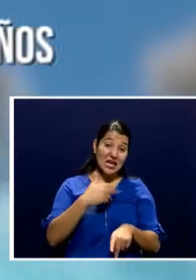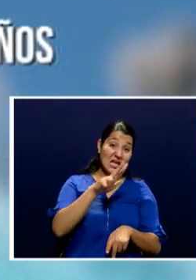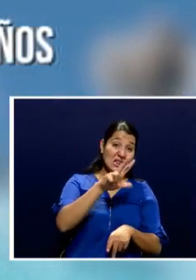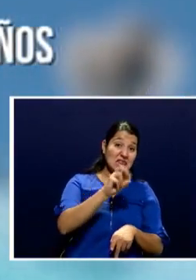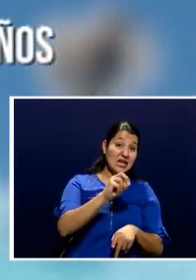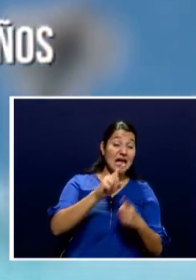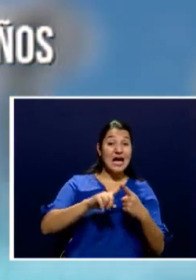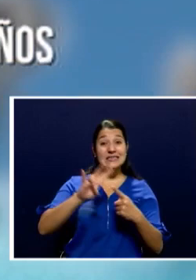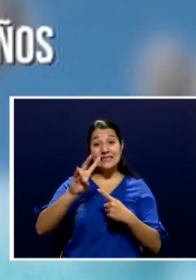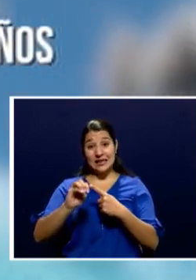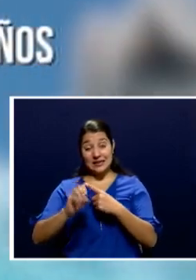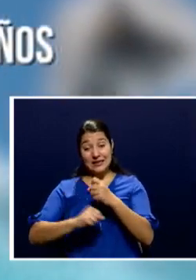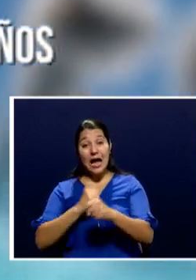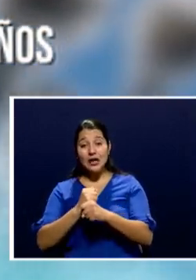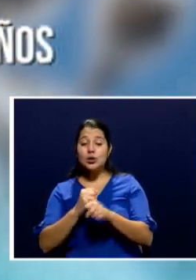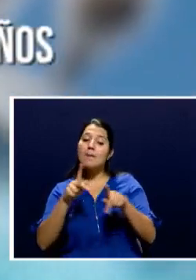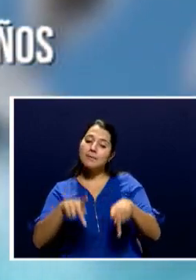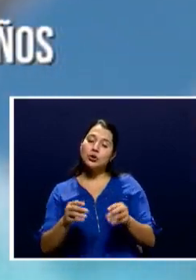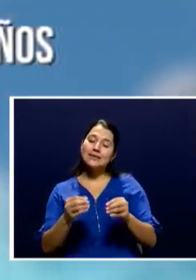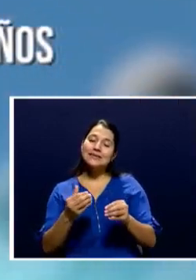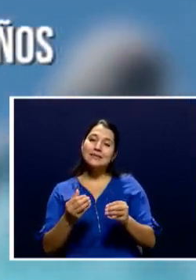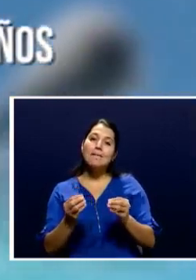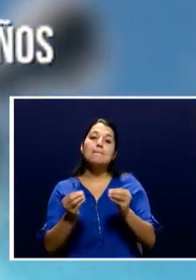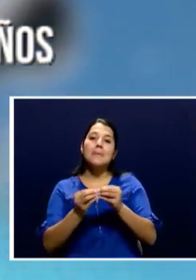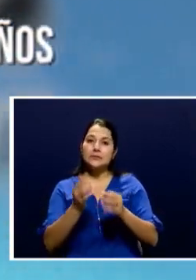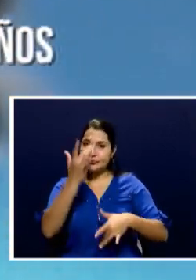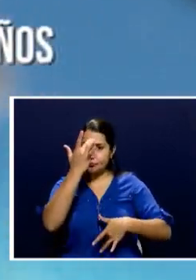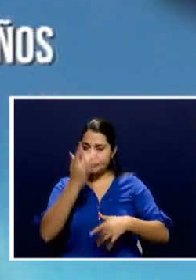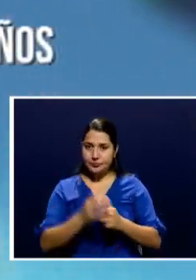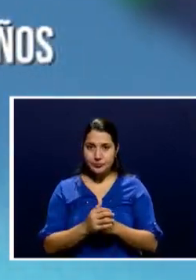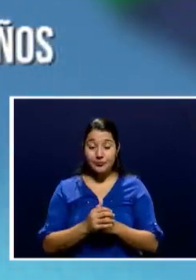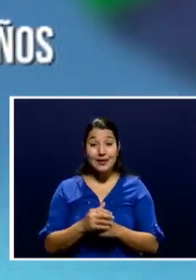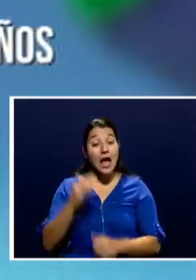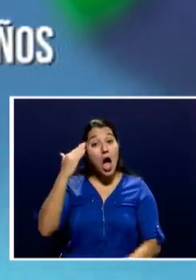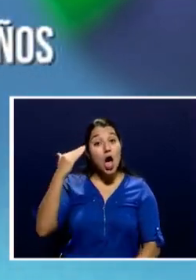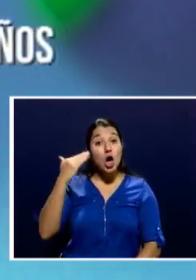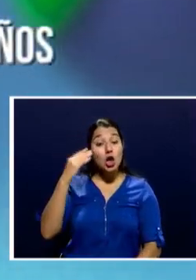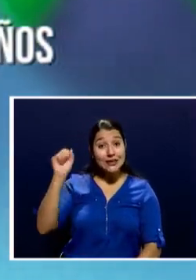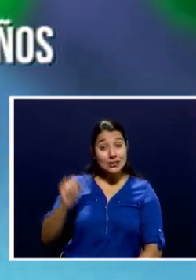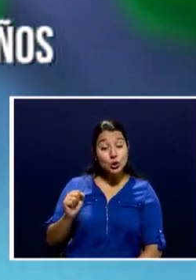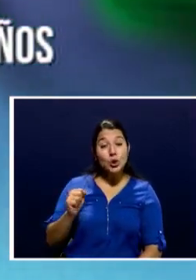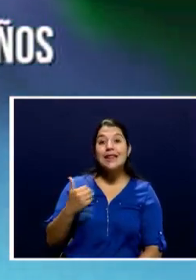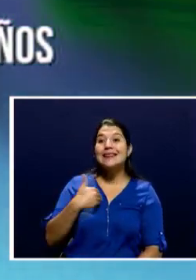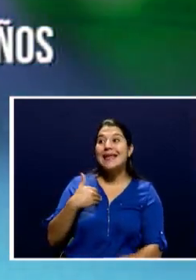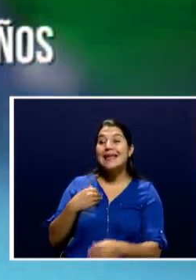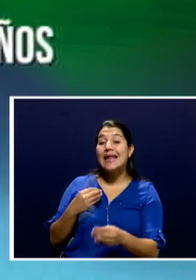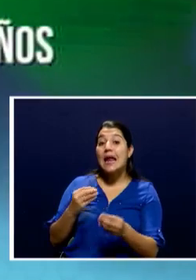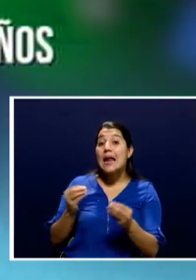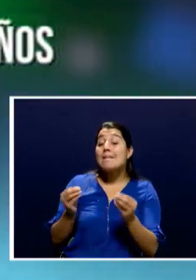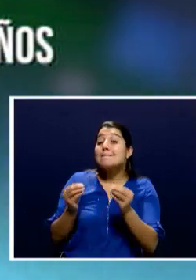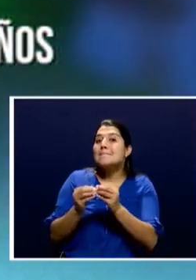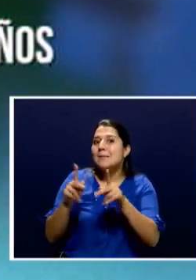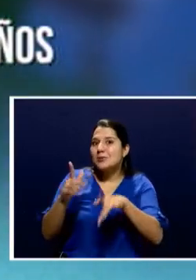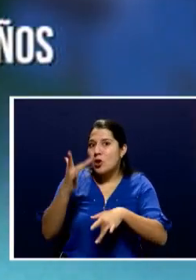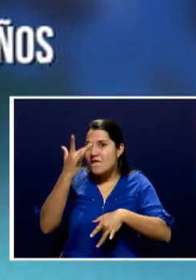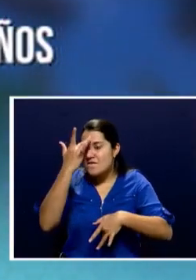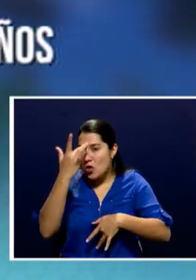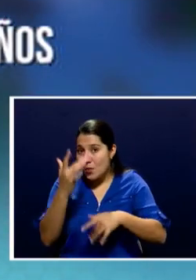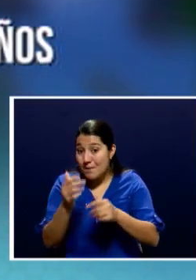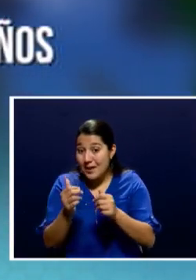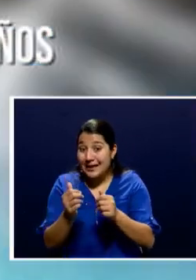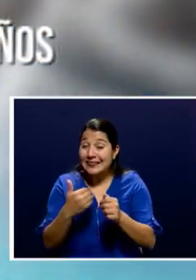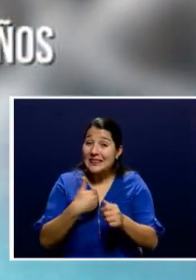70 años fueron las más contagiadas. Por su parte, Corea del Sur registra la mayor cantidad de contagios con edades de